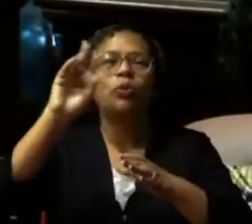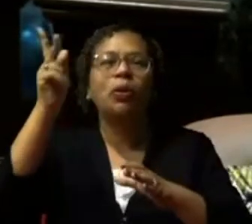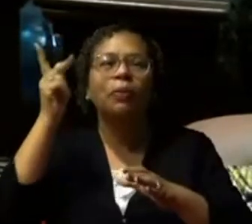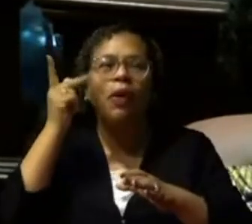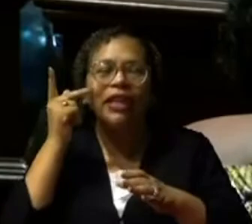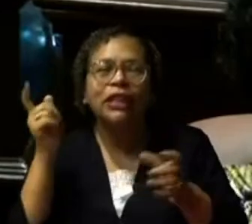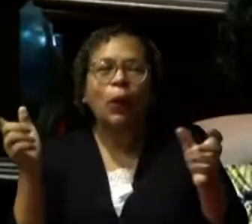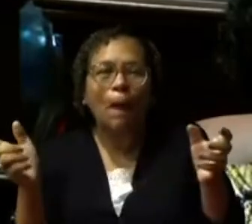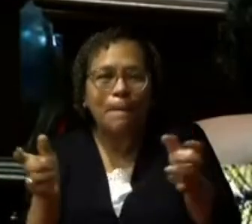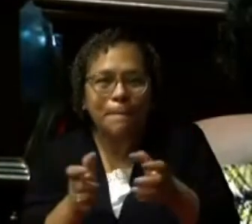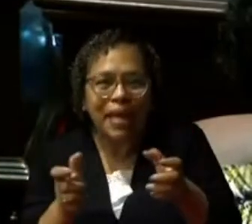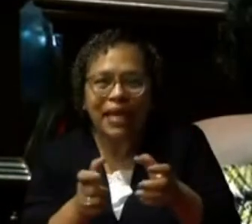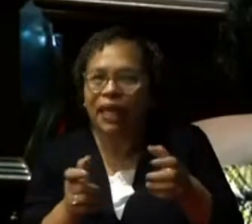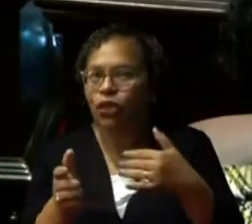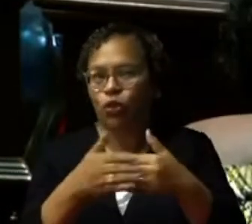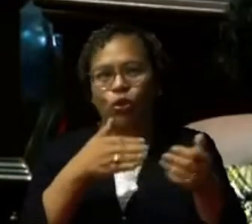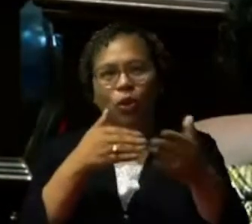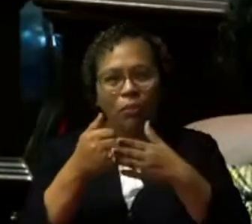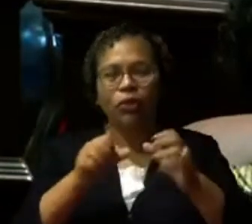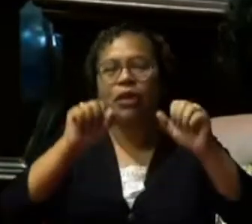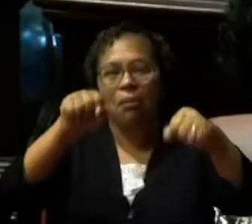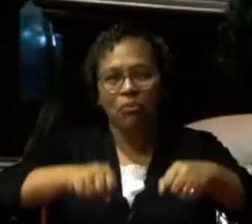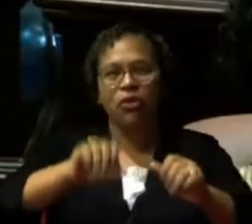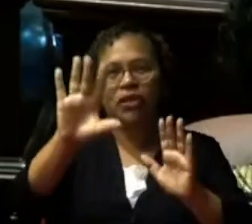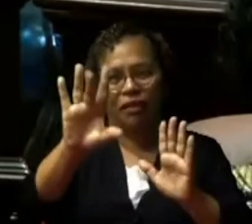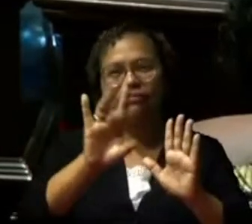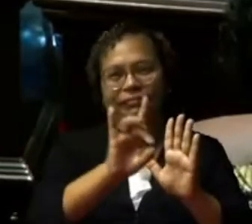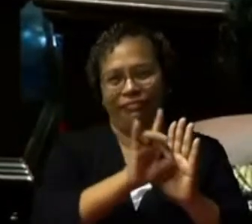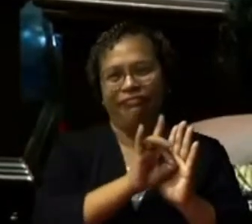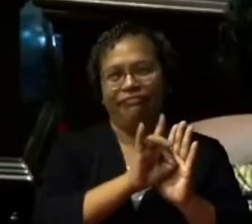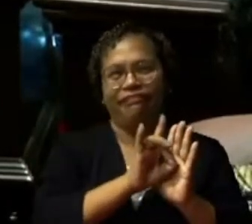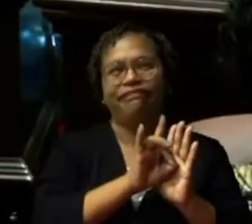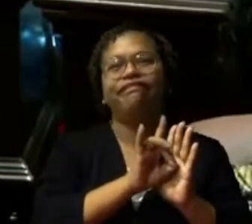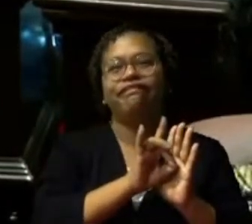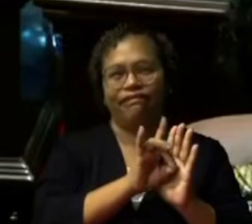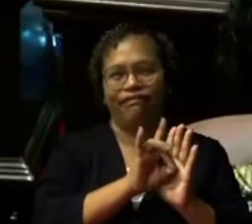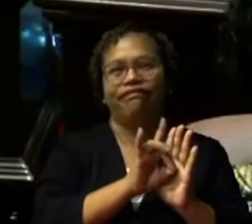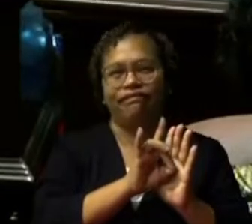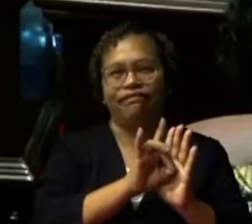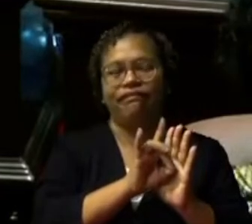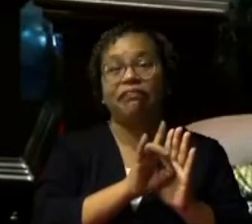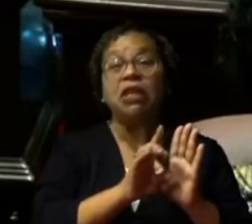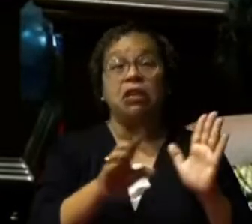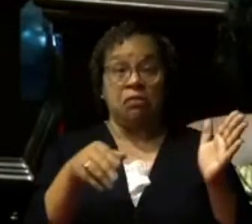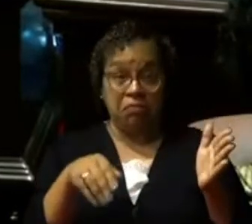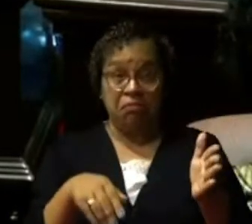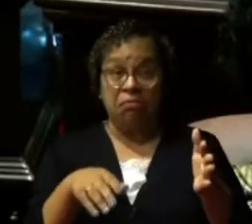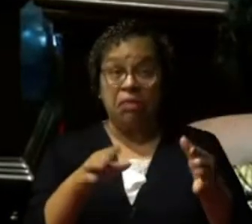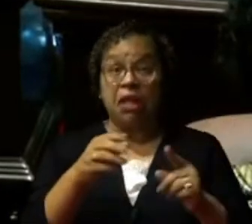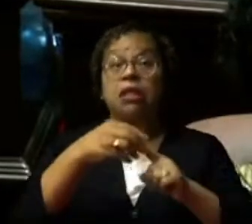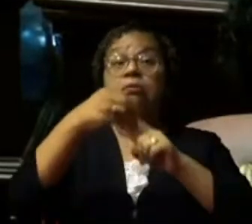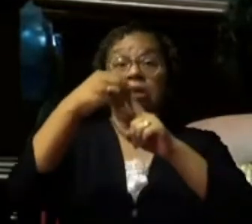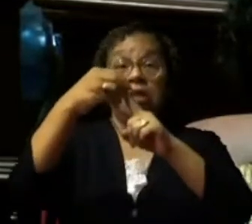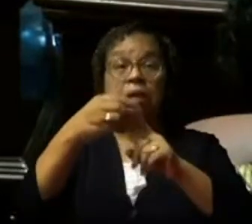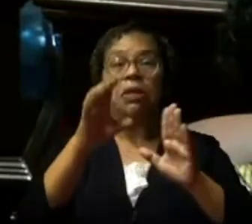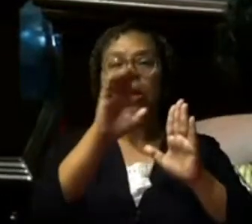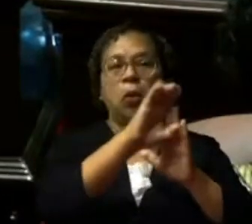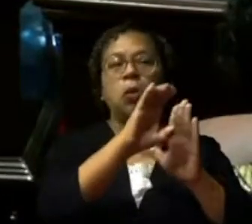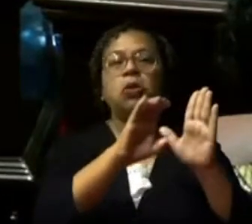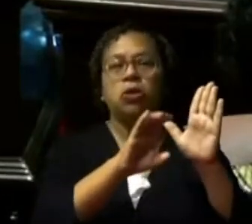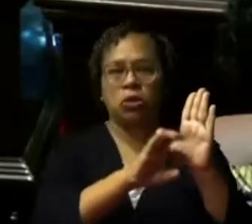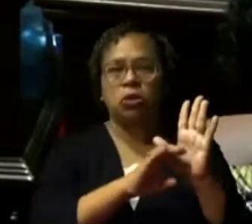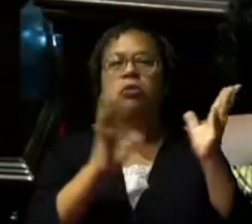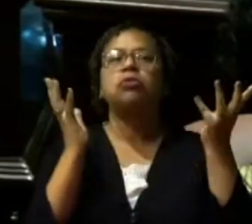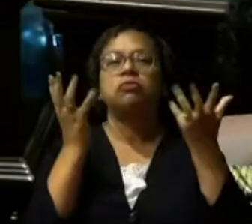democrática, mayor representatividad, proporcionalidad y sobre todo el principio constitucional establecido en el artículo 209, párrafo